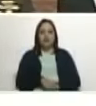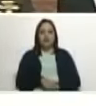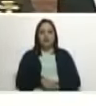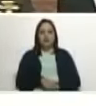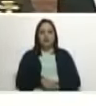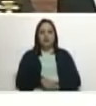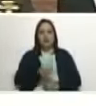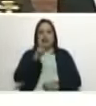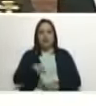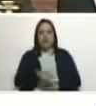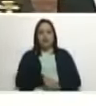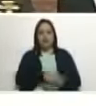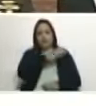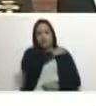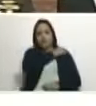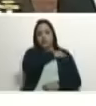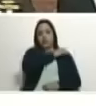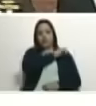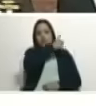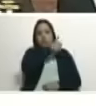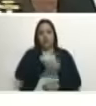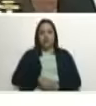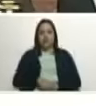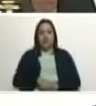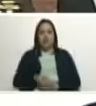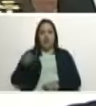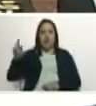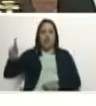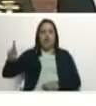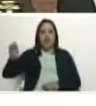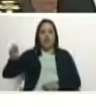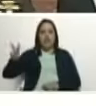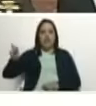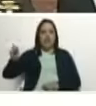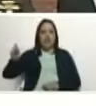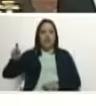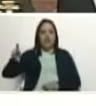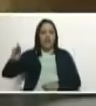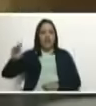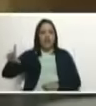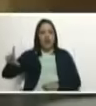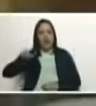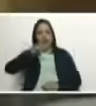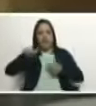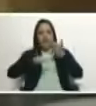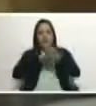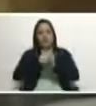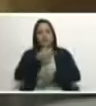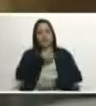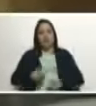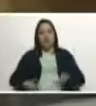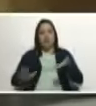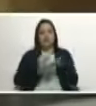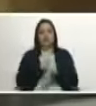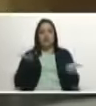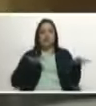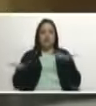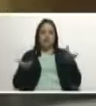el general en jefe Néstor Reverol Torres, vicepresidente de servicios públicos,